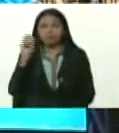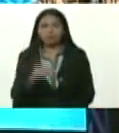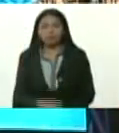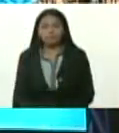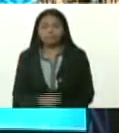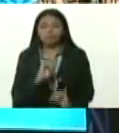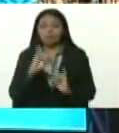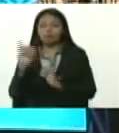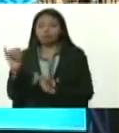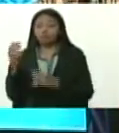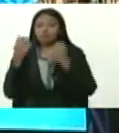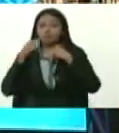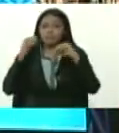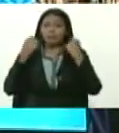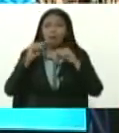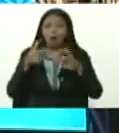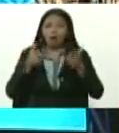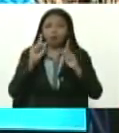2020. ¿Ustedes están preparados?